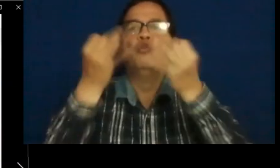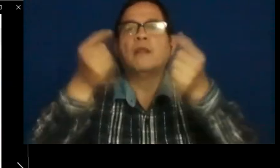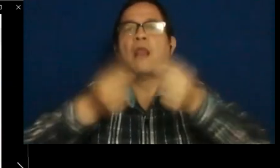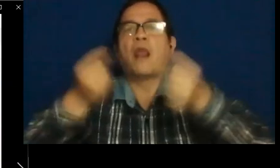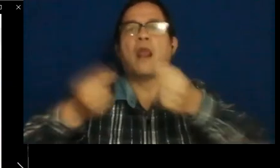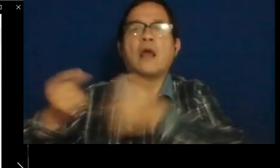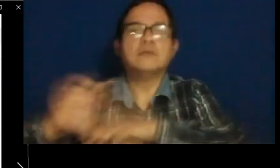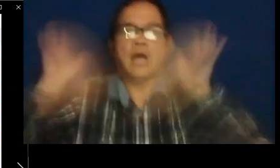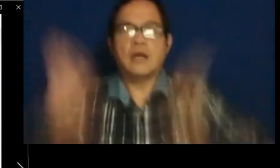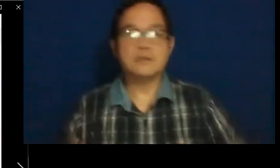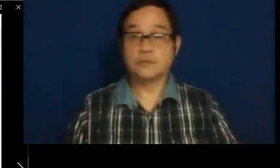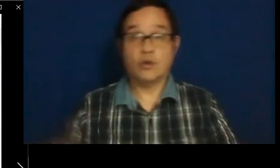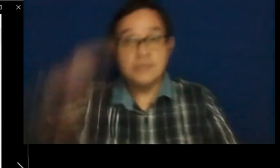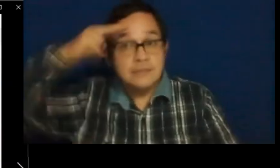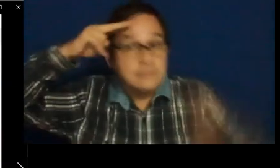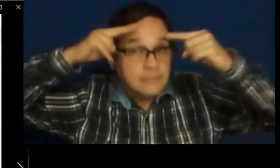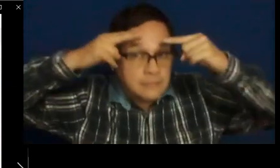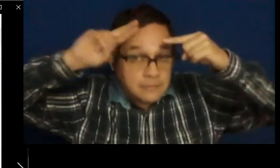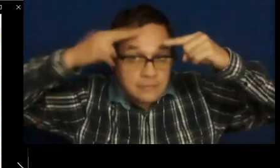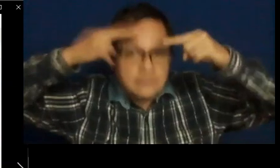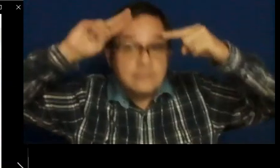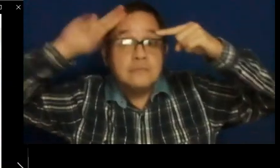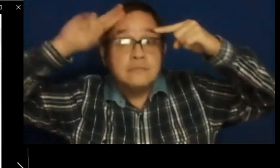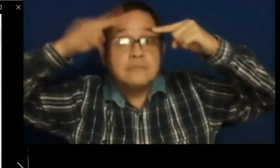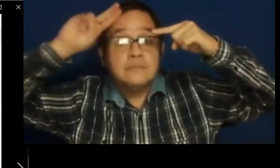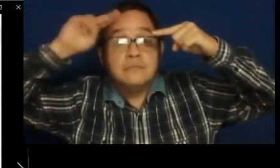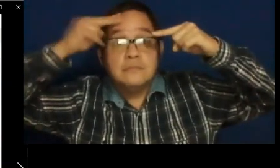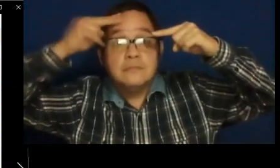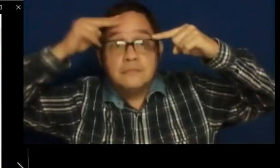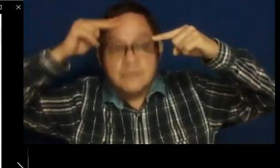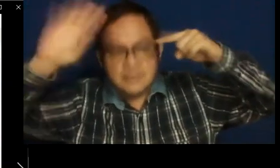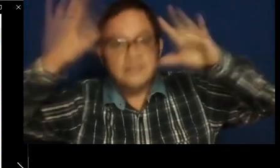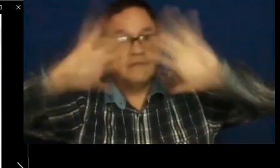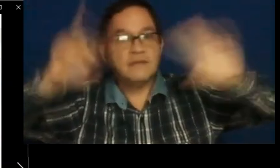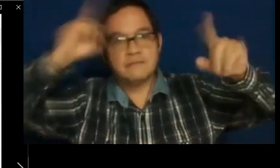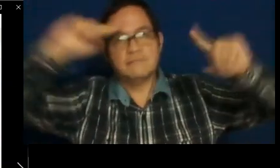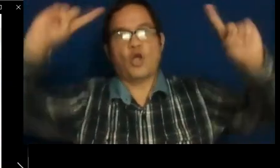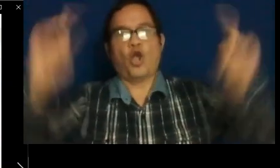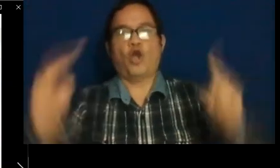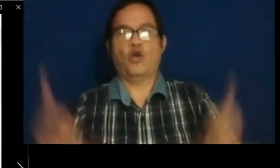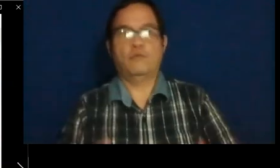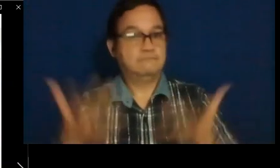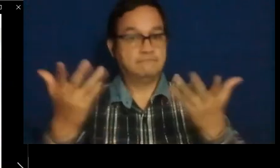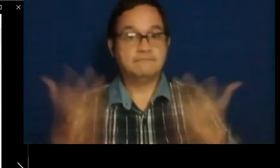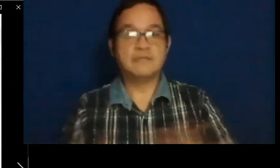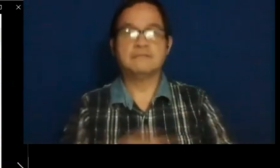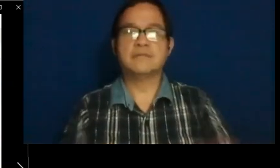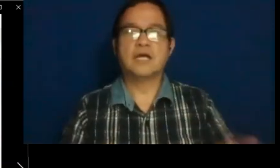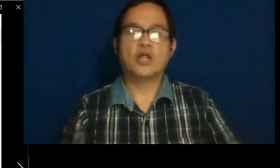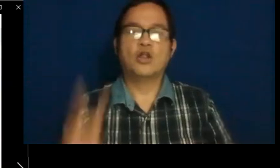revisar. Y de acuerdo a eso, ustedes van a hacer sus conclusiones. Bien, esos son las